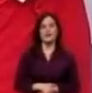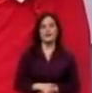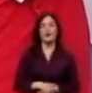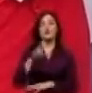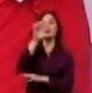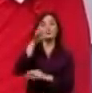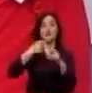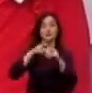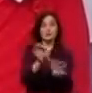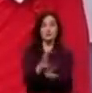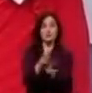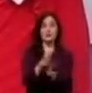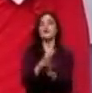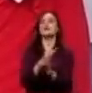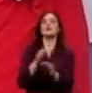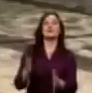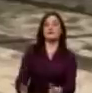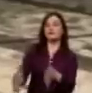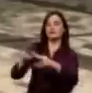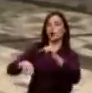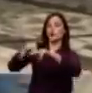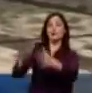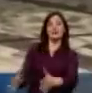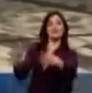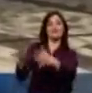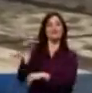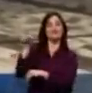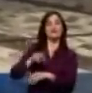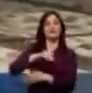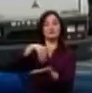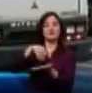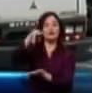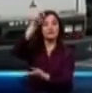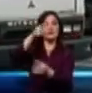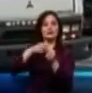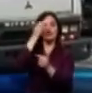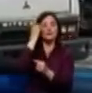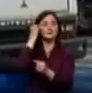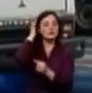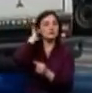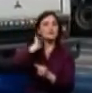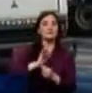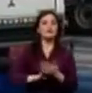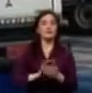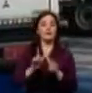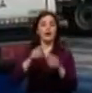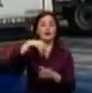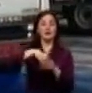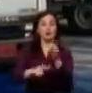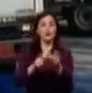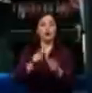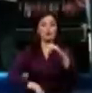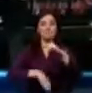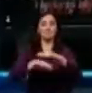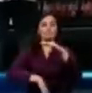Este lunes inicia el funcionamiento de la plataforma gubernamental financiera ubicada en el centro norte de Quito, que tiene una capacidad para